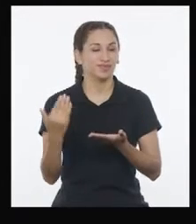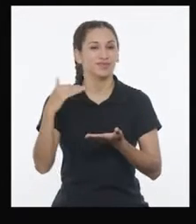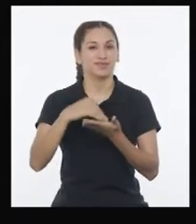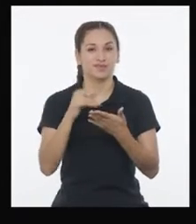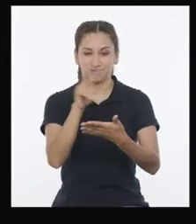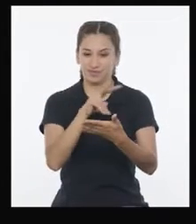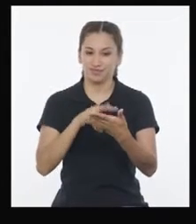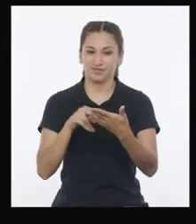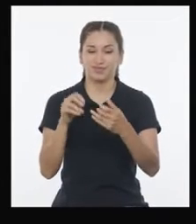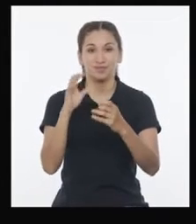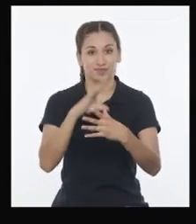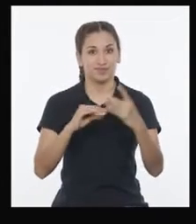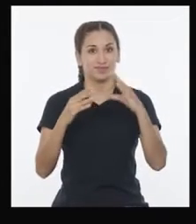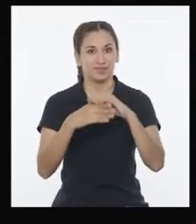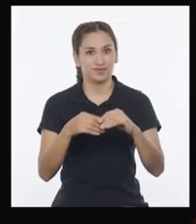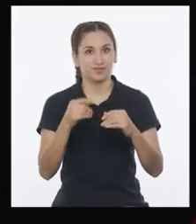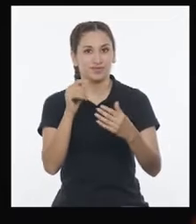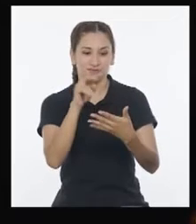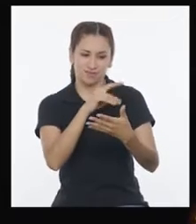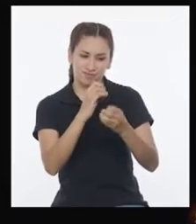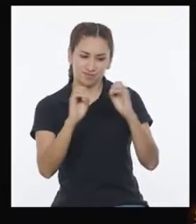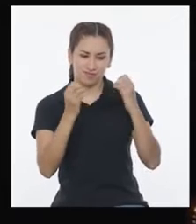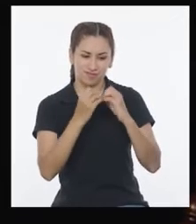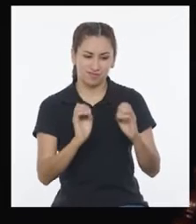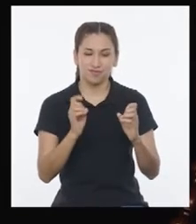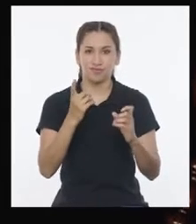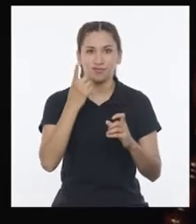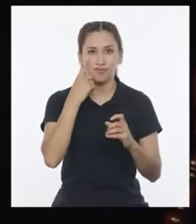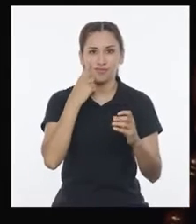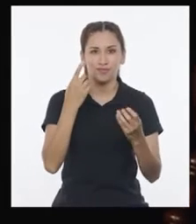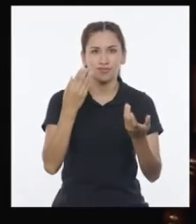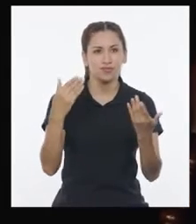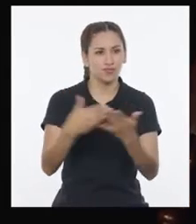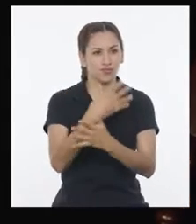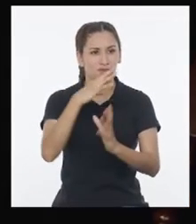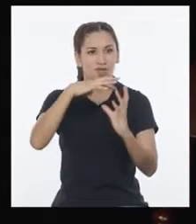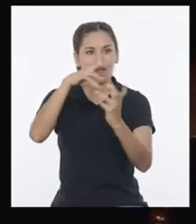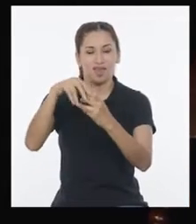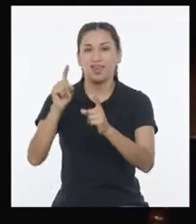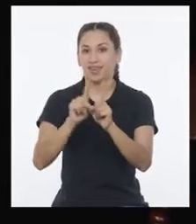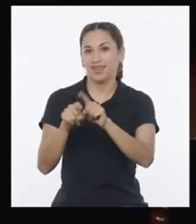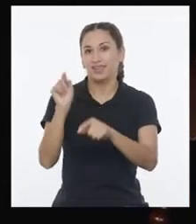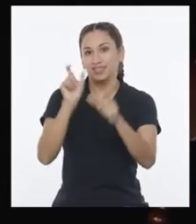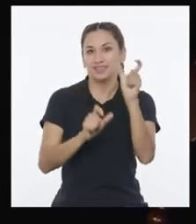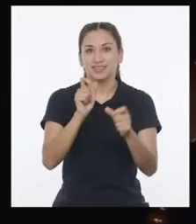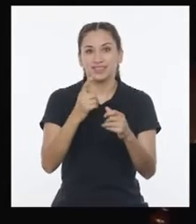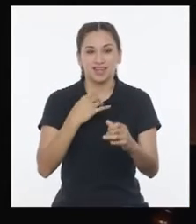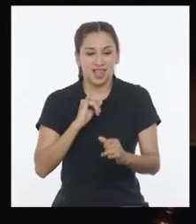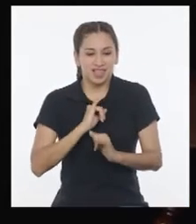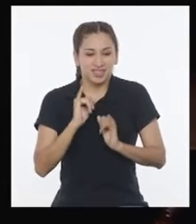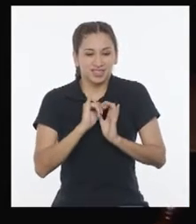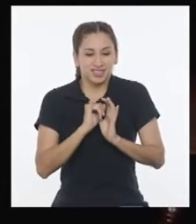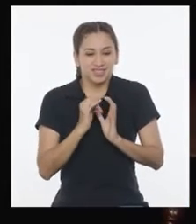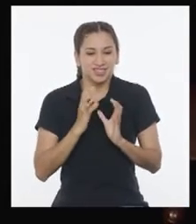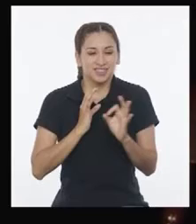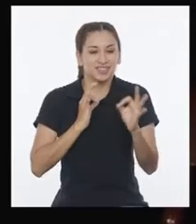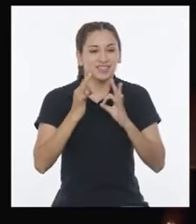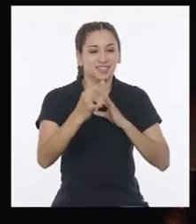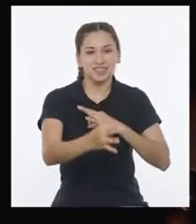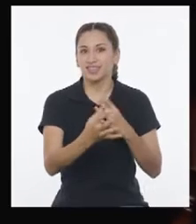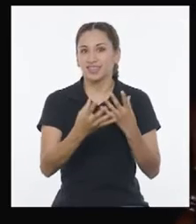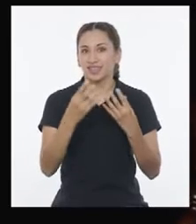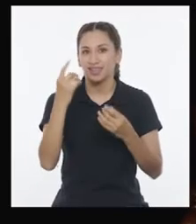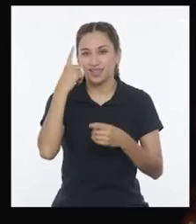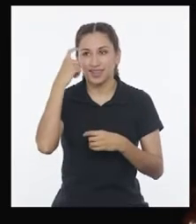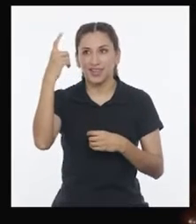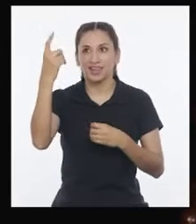más leeremos textos que nos permitirán conocer otros mundos y personajes, identificarnos con ellos,